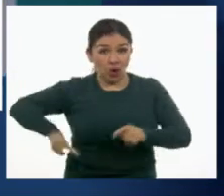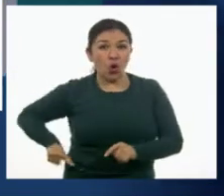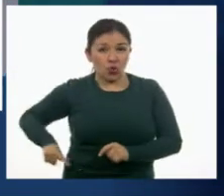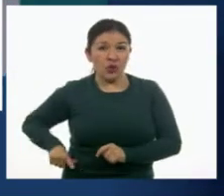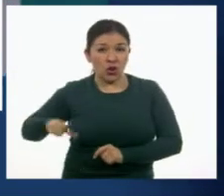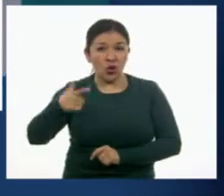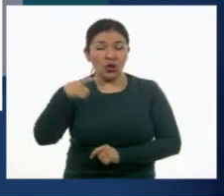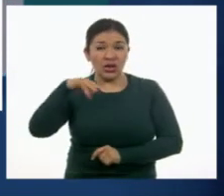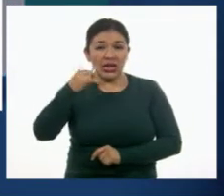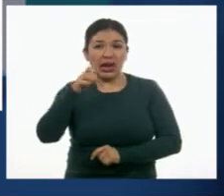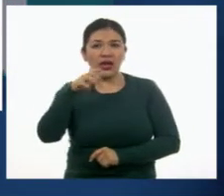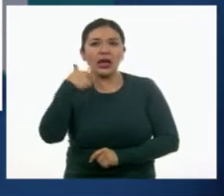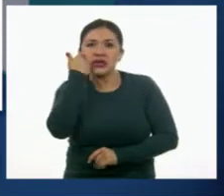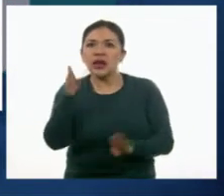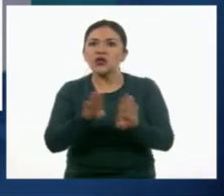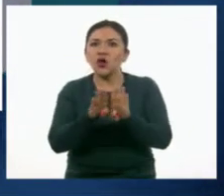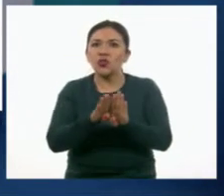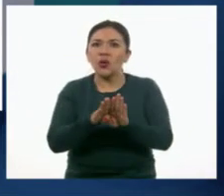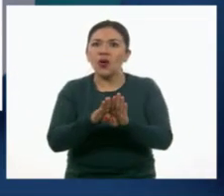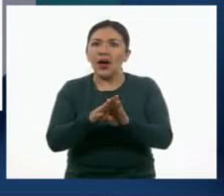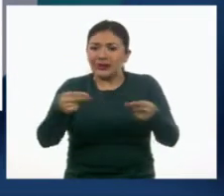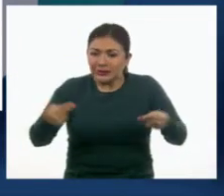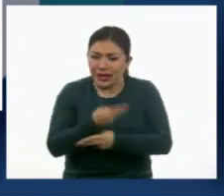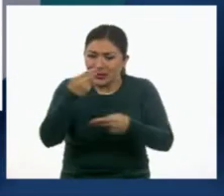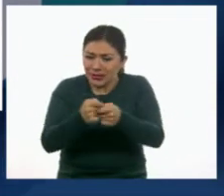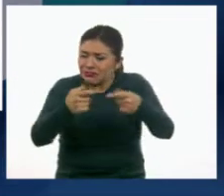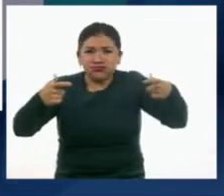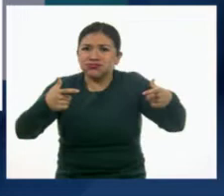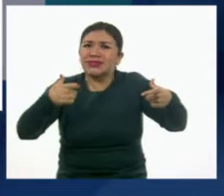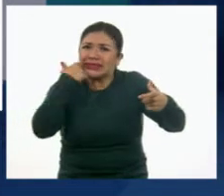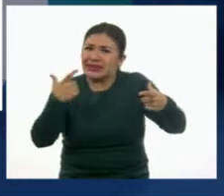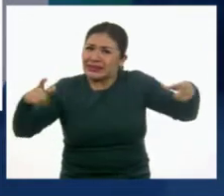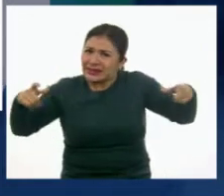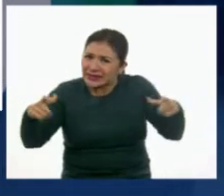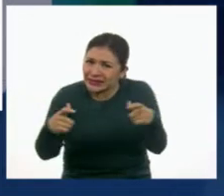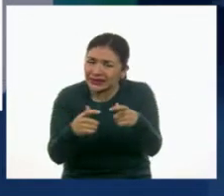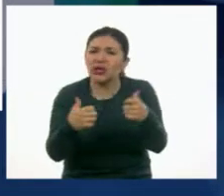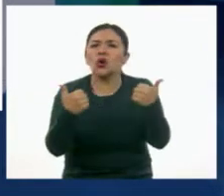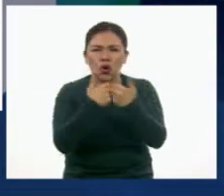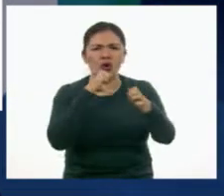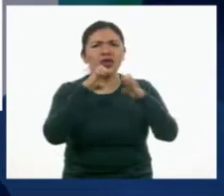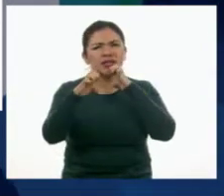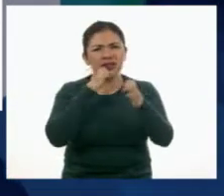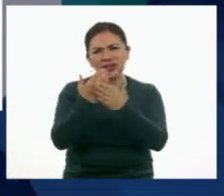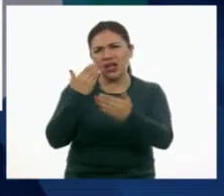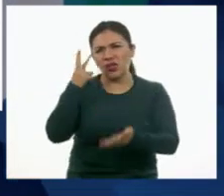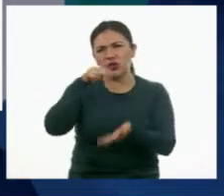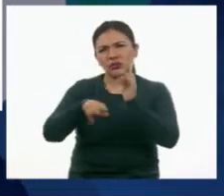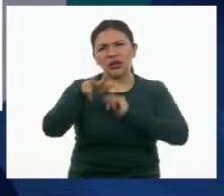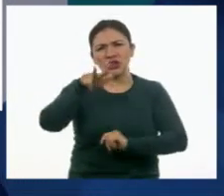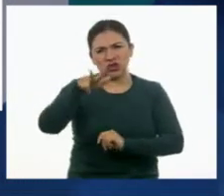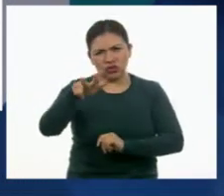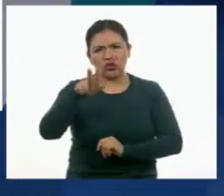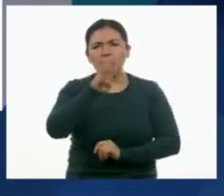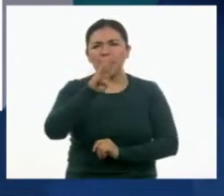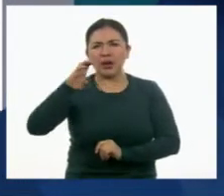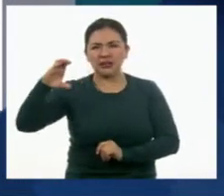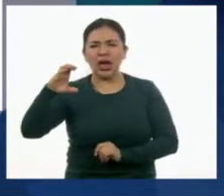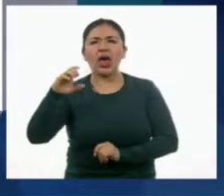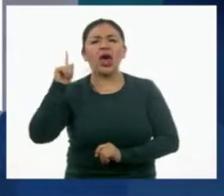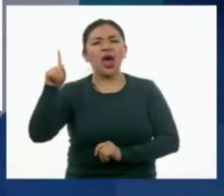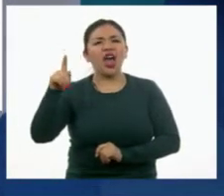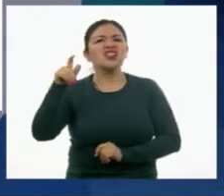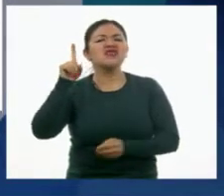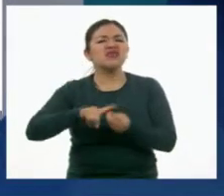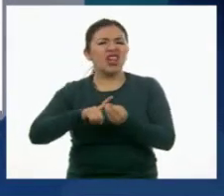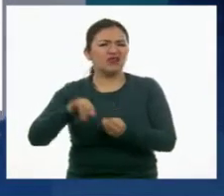hablado sobre tratar de mitigar el crecimiento de la población. En una entrevista de 2018 con la BBC, el ministro